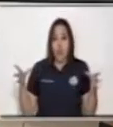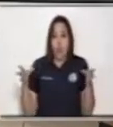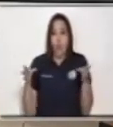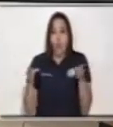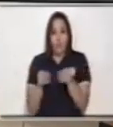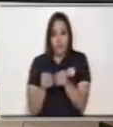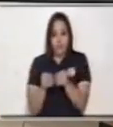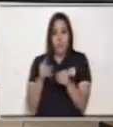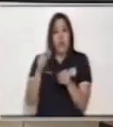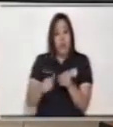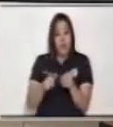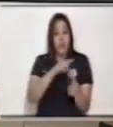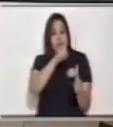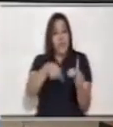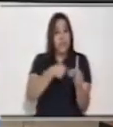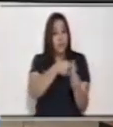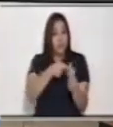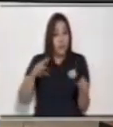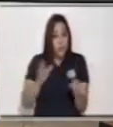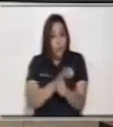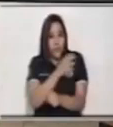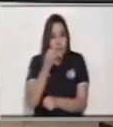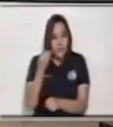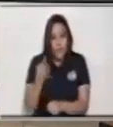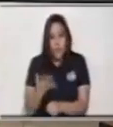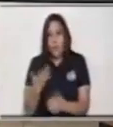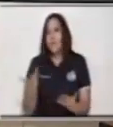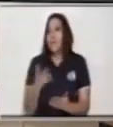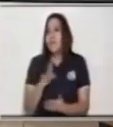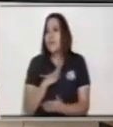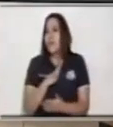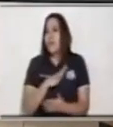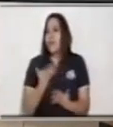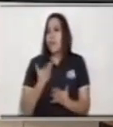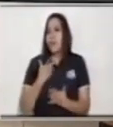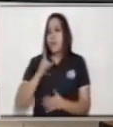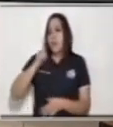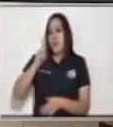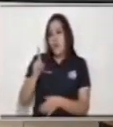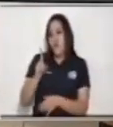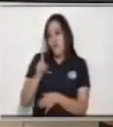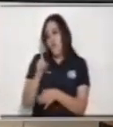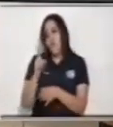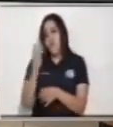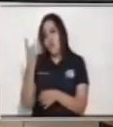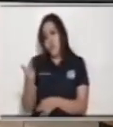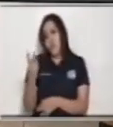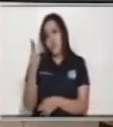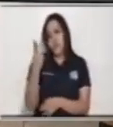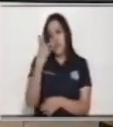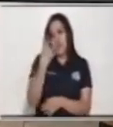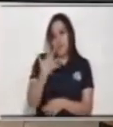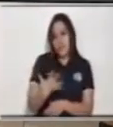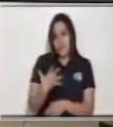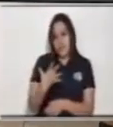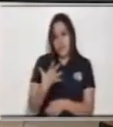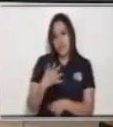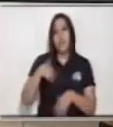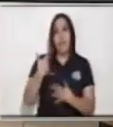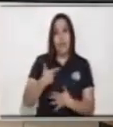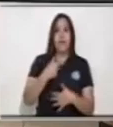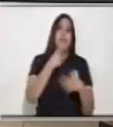sumo completas, ¿cuántas tengo? Uno, dos, tres, cuatro, cinco. Sigo